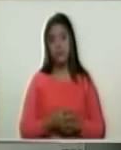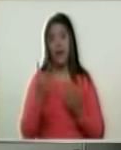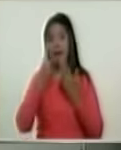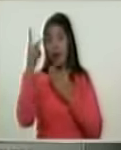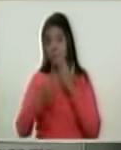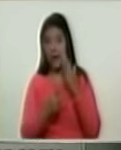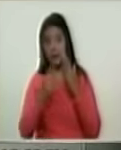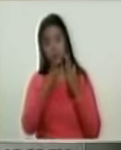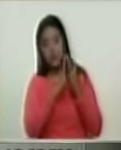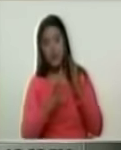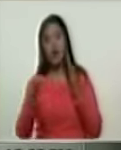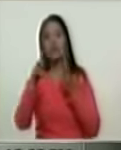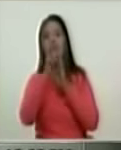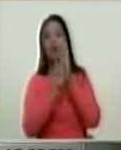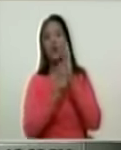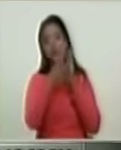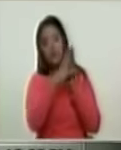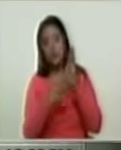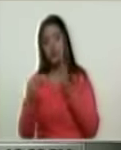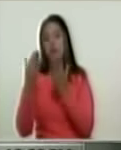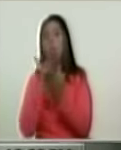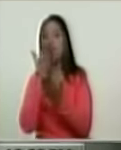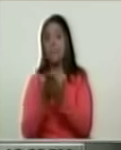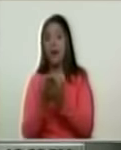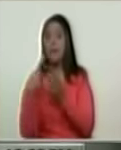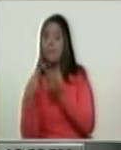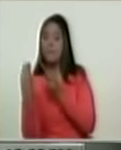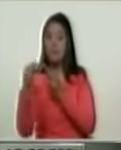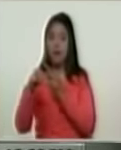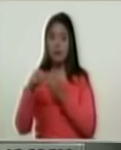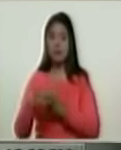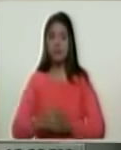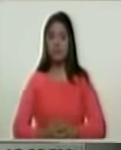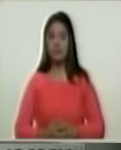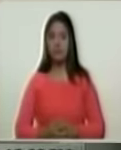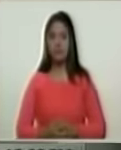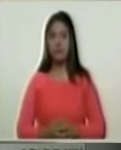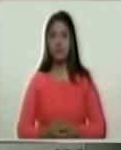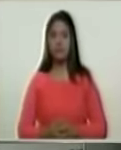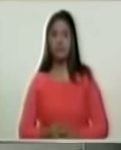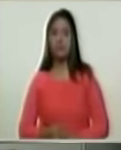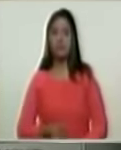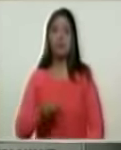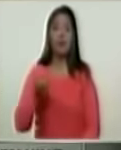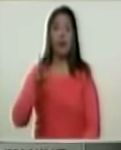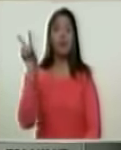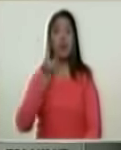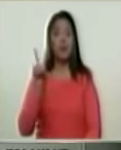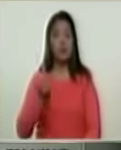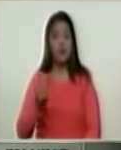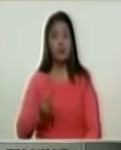la República Bolivariana de Venezuela y va a ser un aporte más de Venezuela, de su revolución.